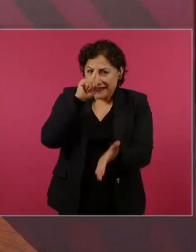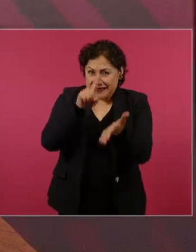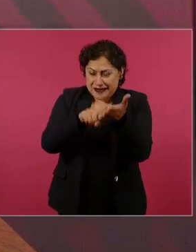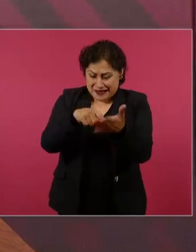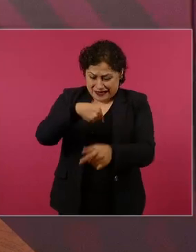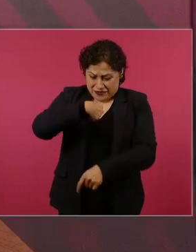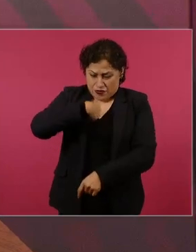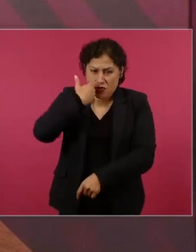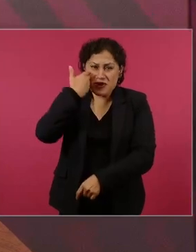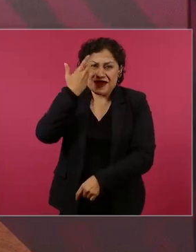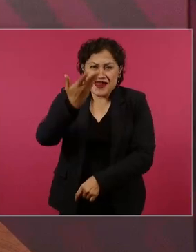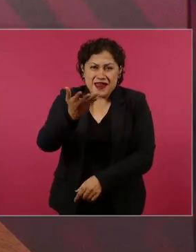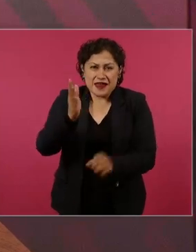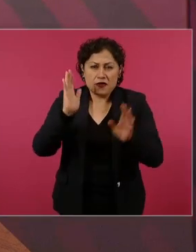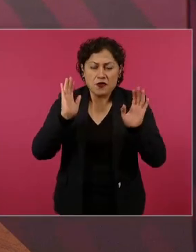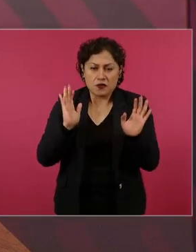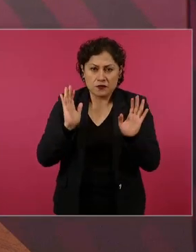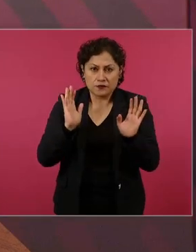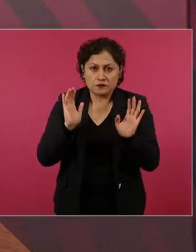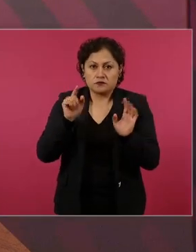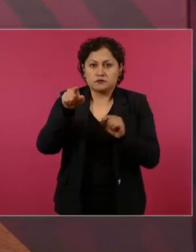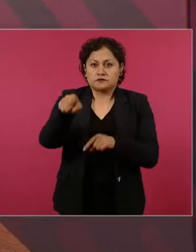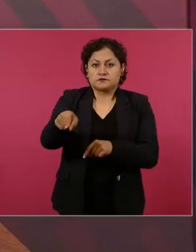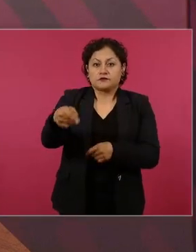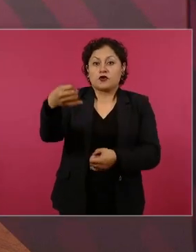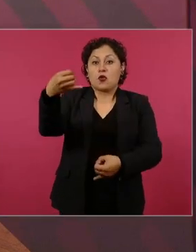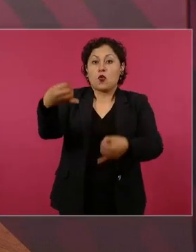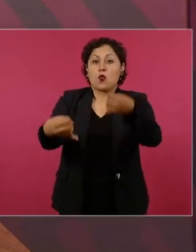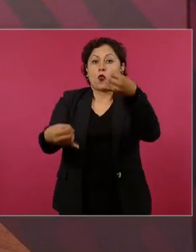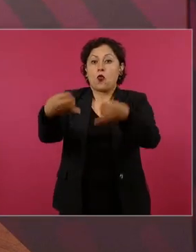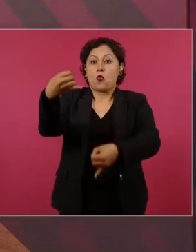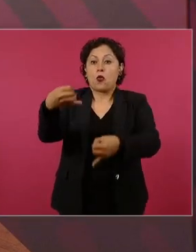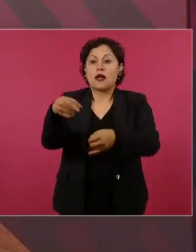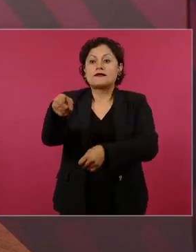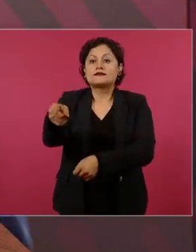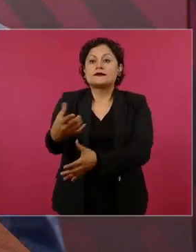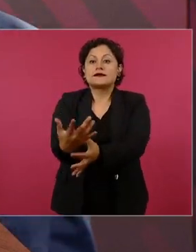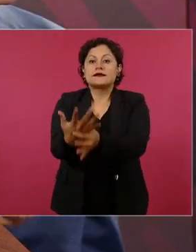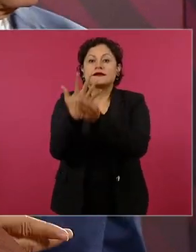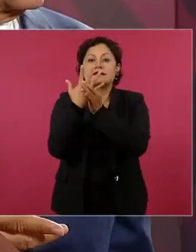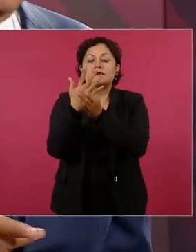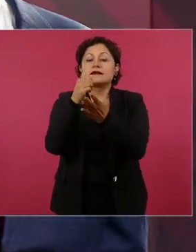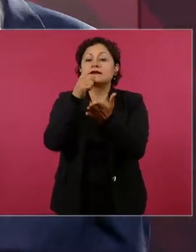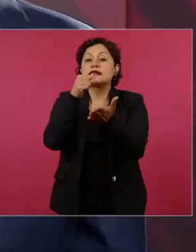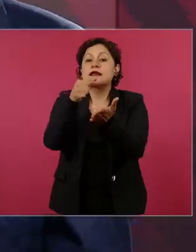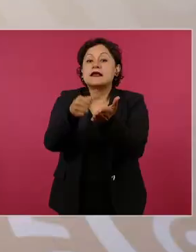declara el juez, y está por escrito, le dice al